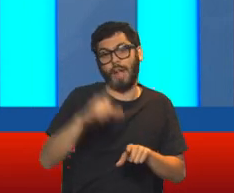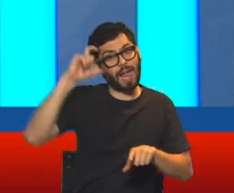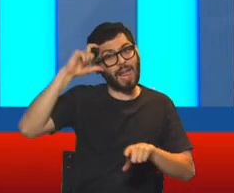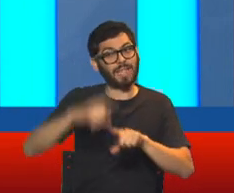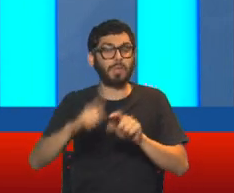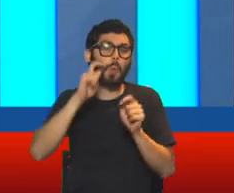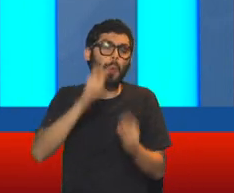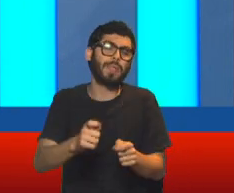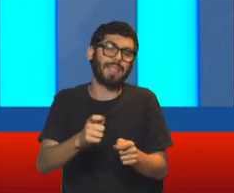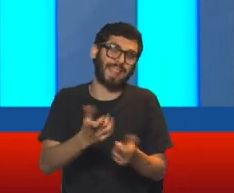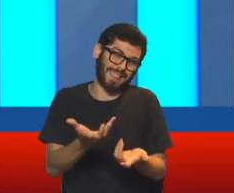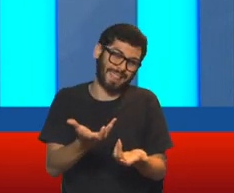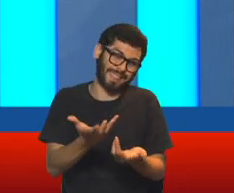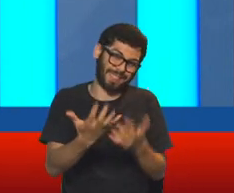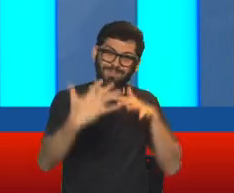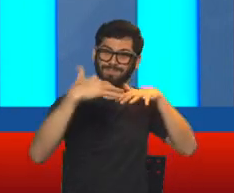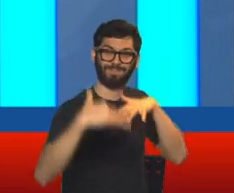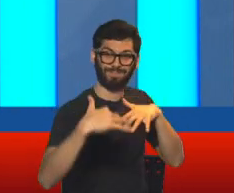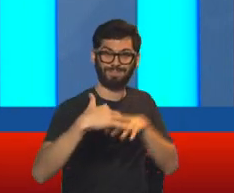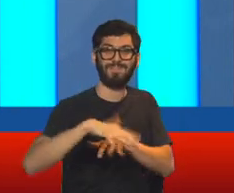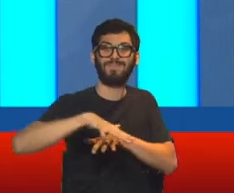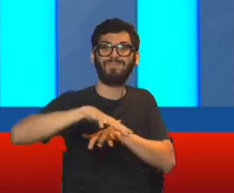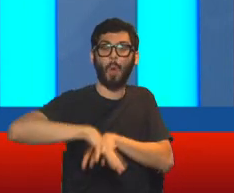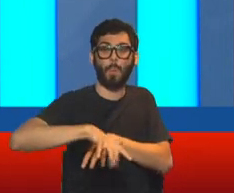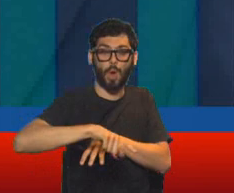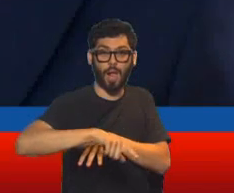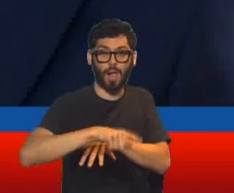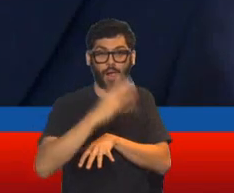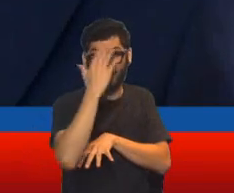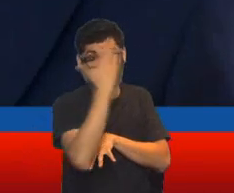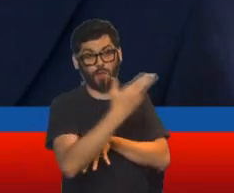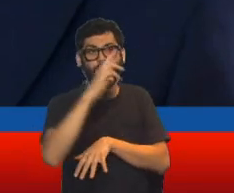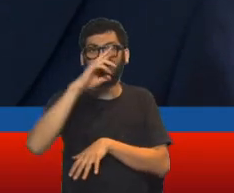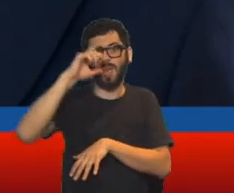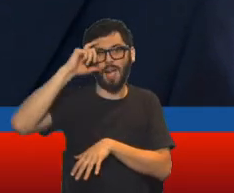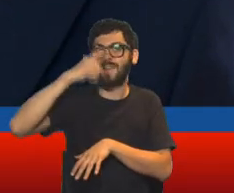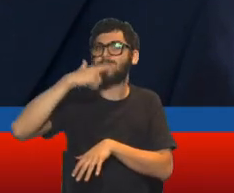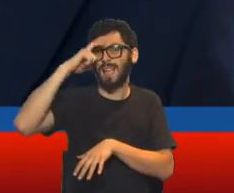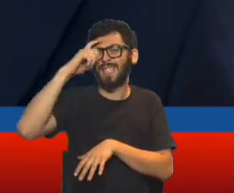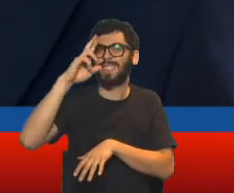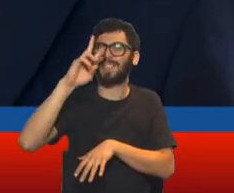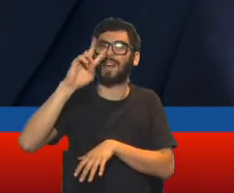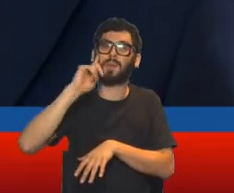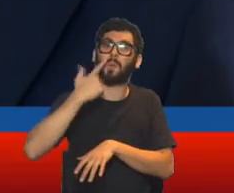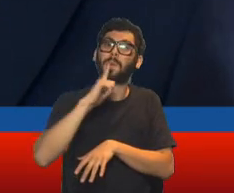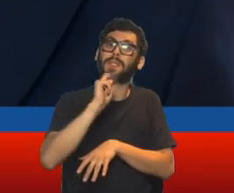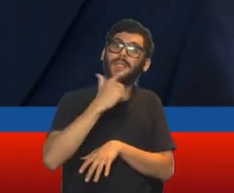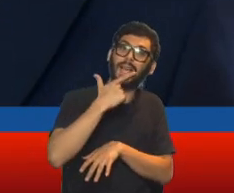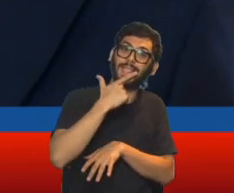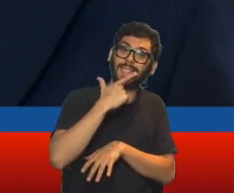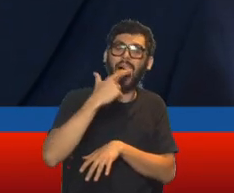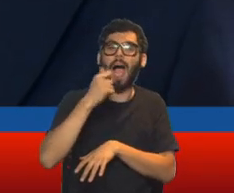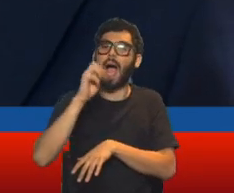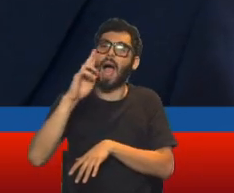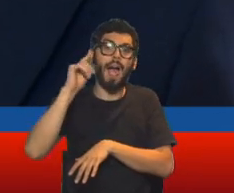la que tradicionalmente era visitante, que da reservistas argentinos, si uno hace la matemática, yo